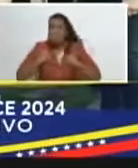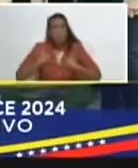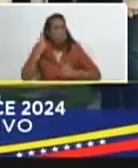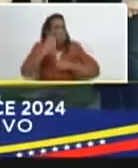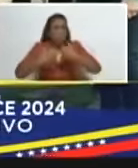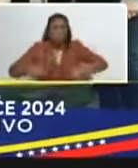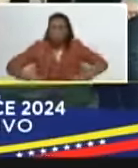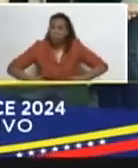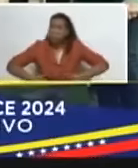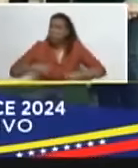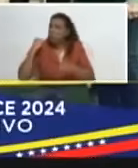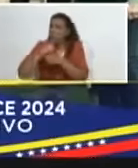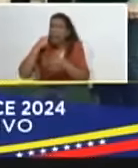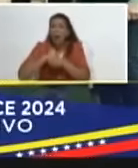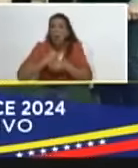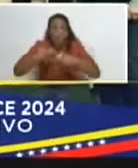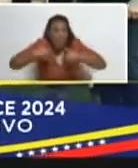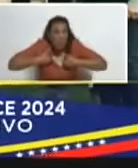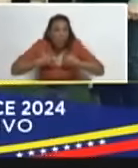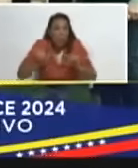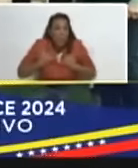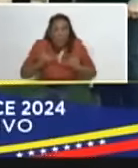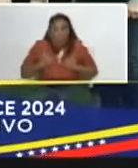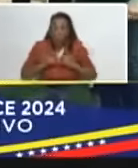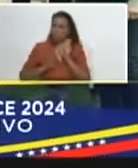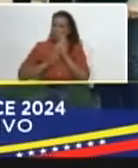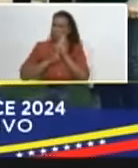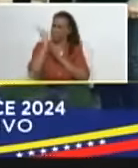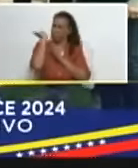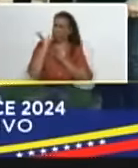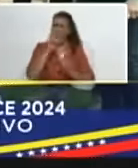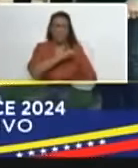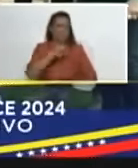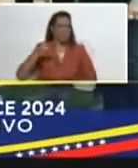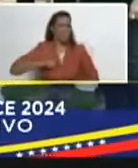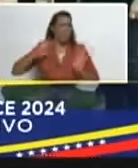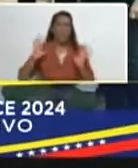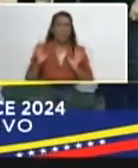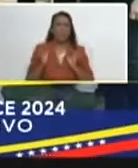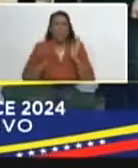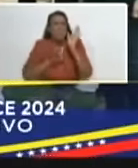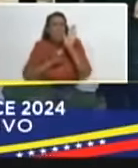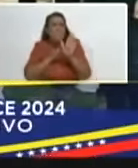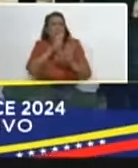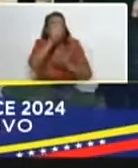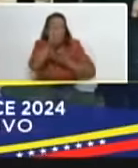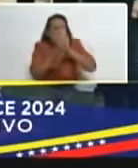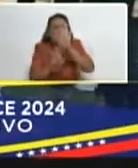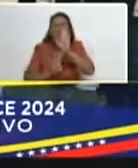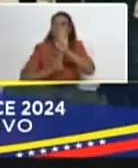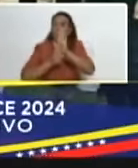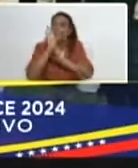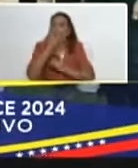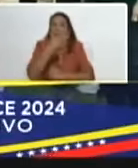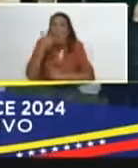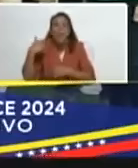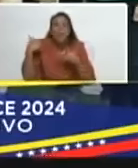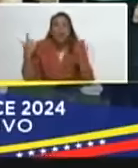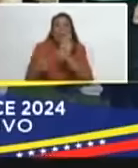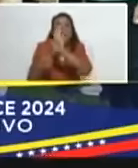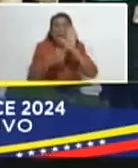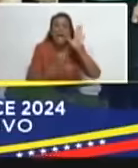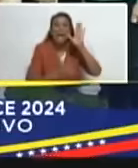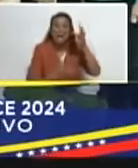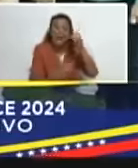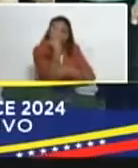nuestro esfuerzo, porque con esfuerzo propio hemos salido adelante, vamos recuperando el país y lo mejor, vamos